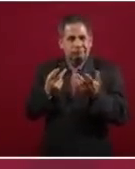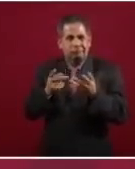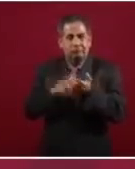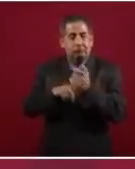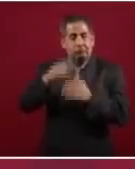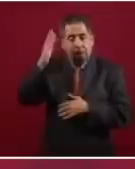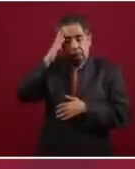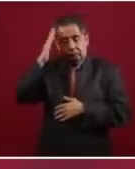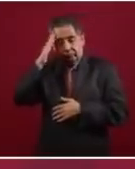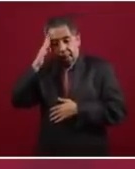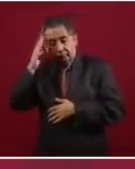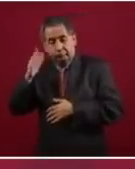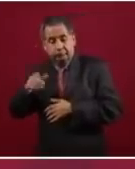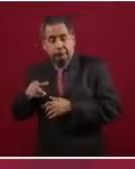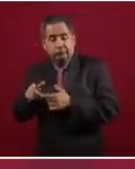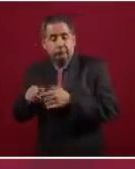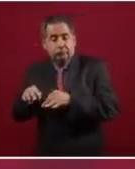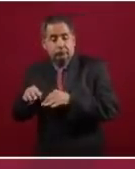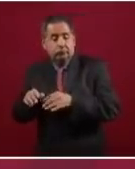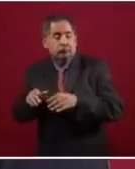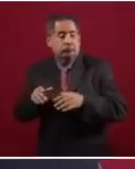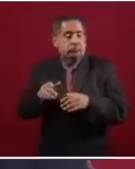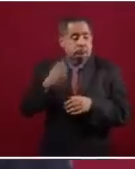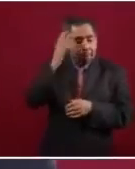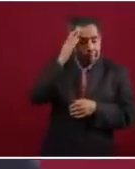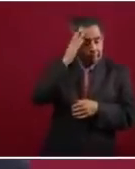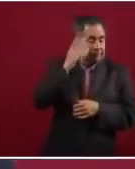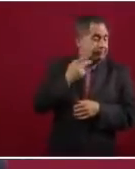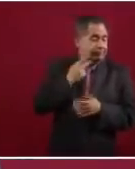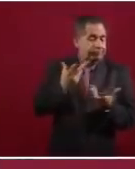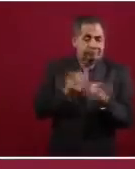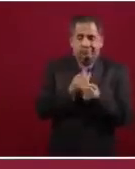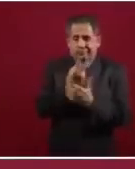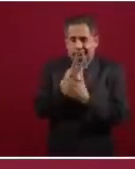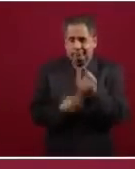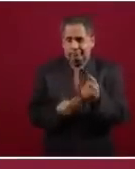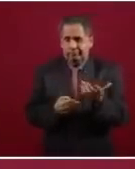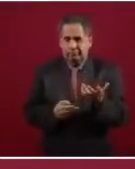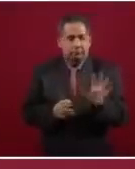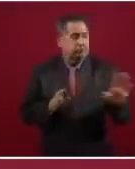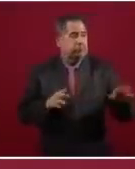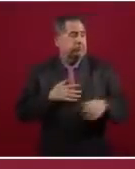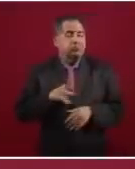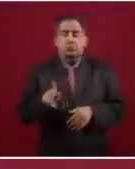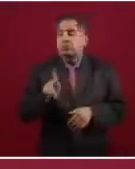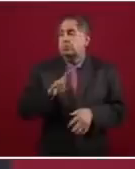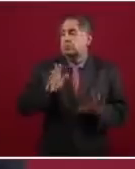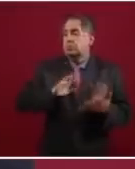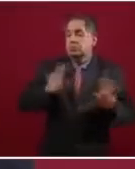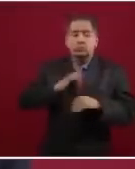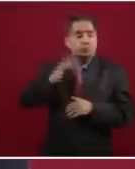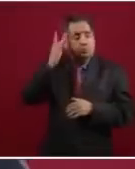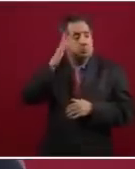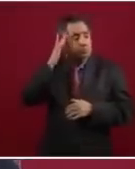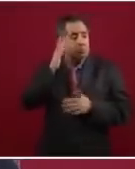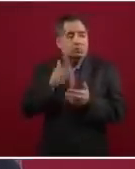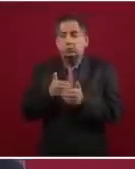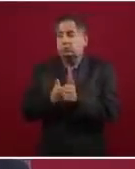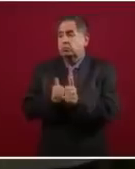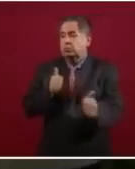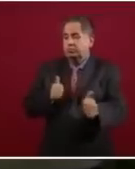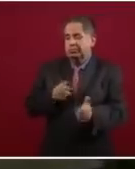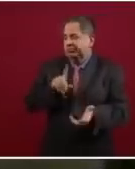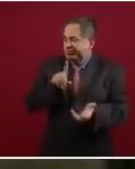líder partidista. Pero además simulan de que son independientes, de que son empresarios, cuando en realidad